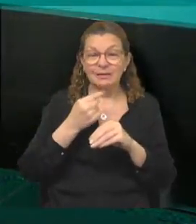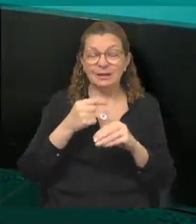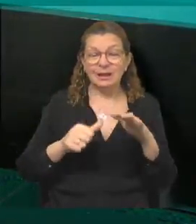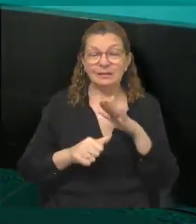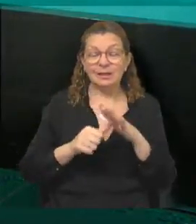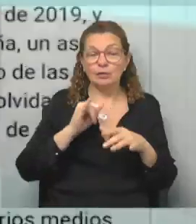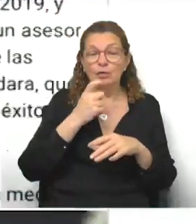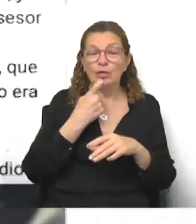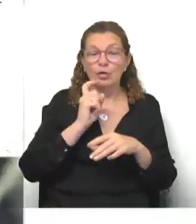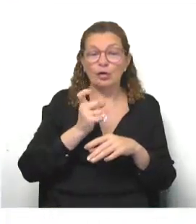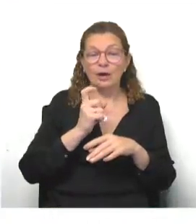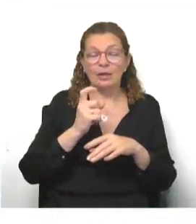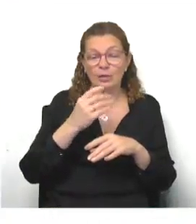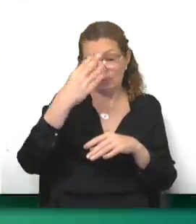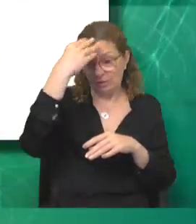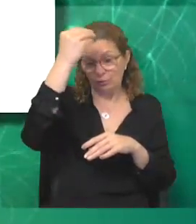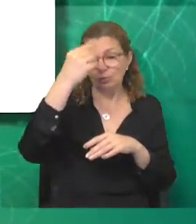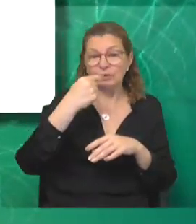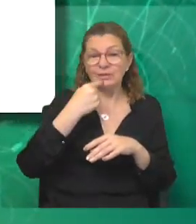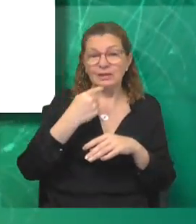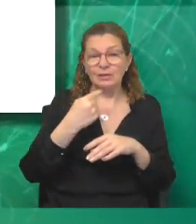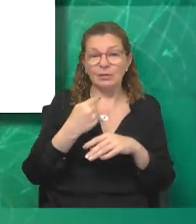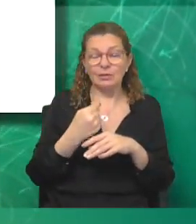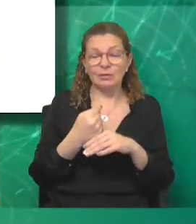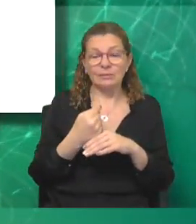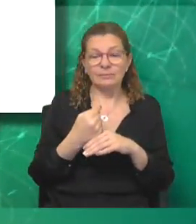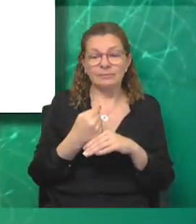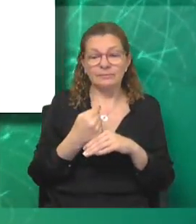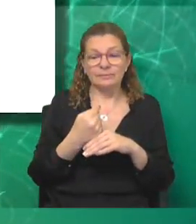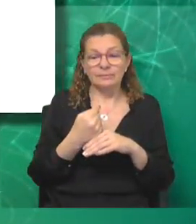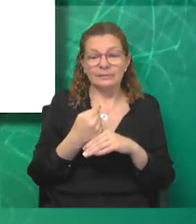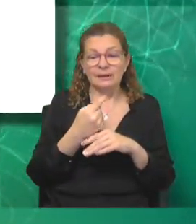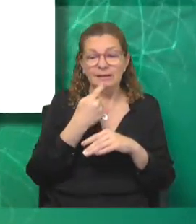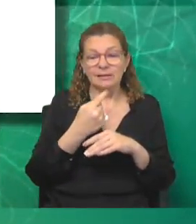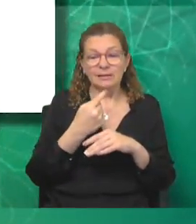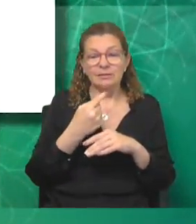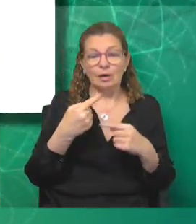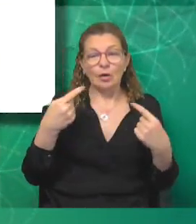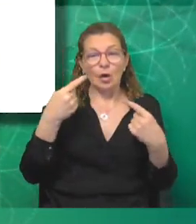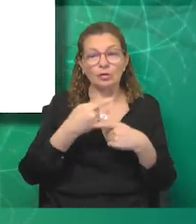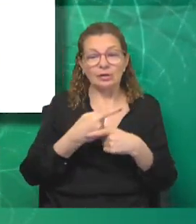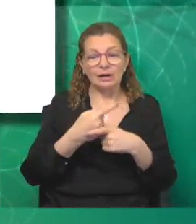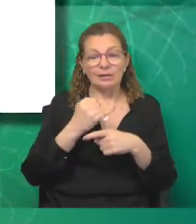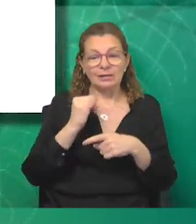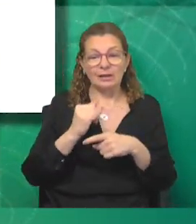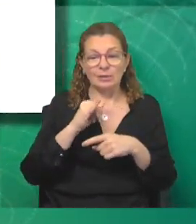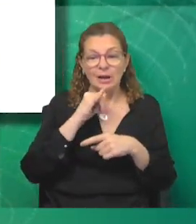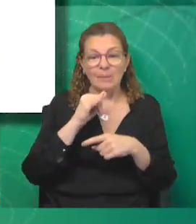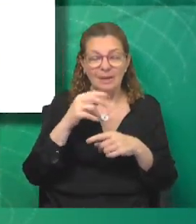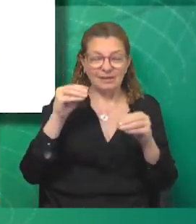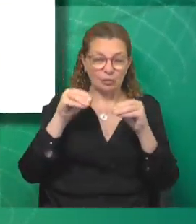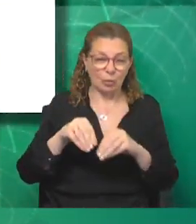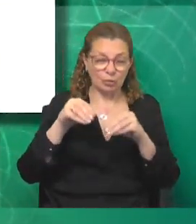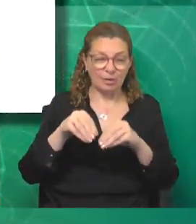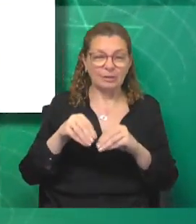Colorado Andrés Ojeda que hay e que se estaba utilizando en su contra una campaña sucia